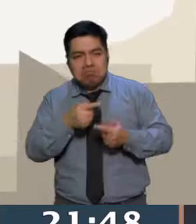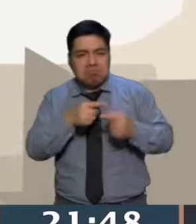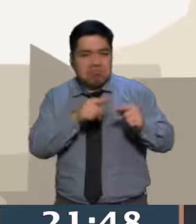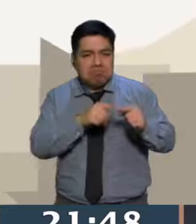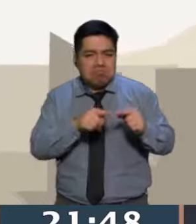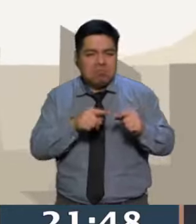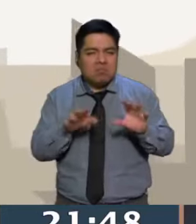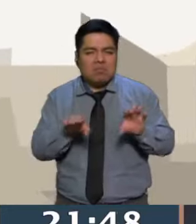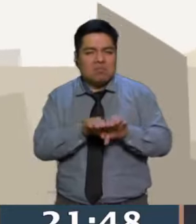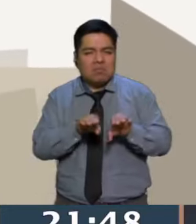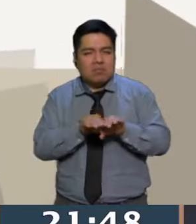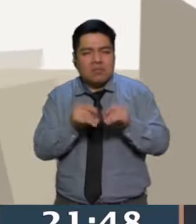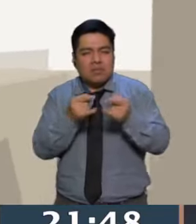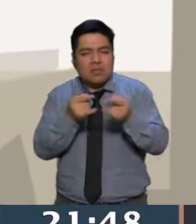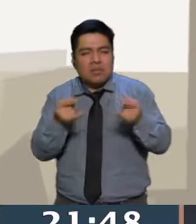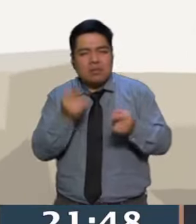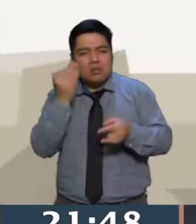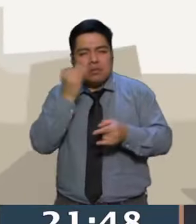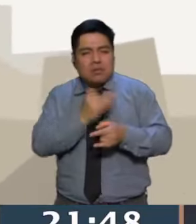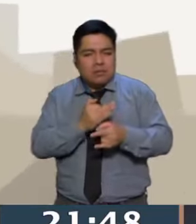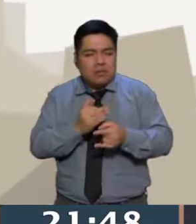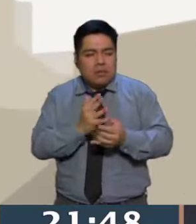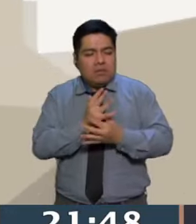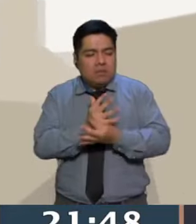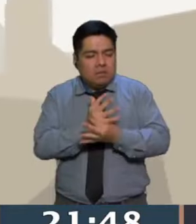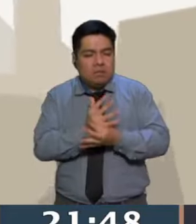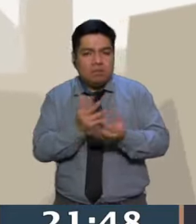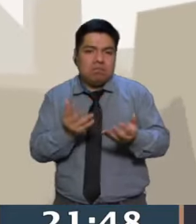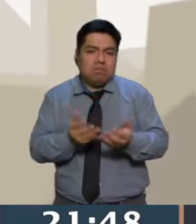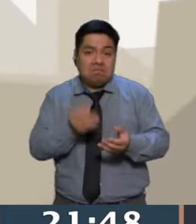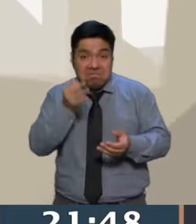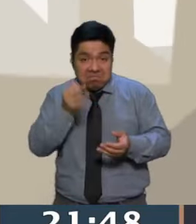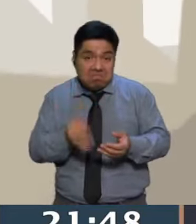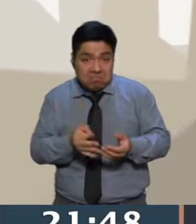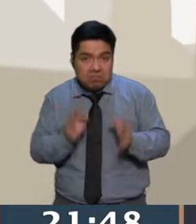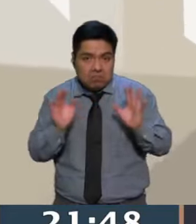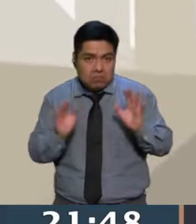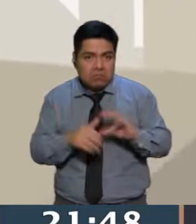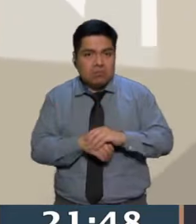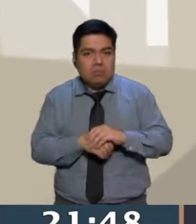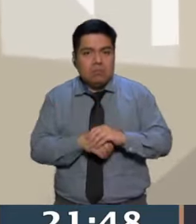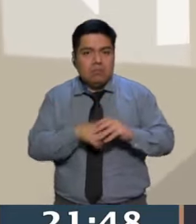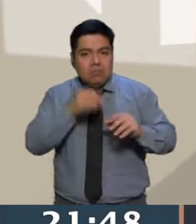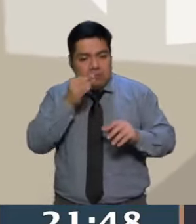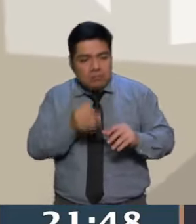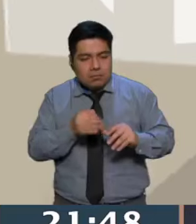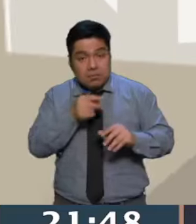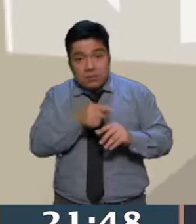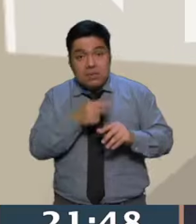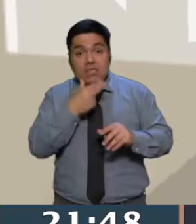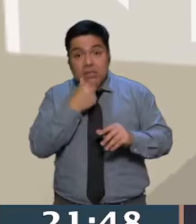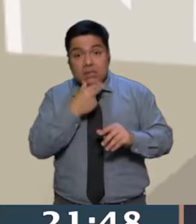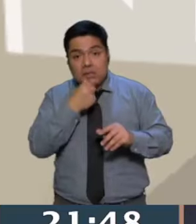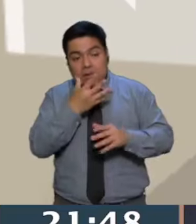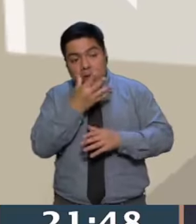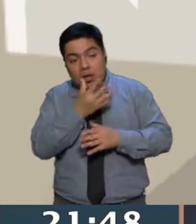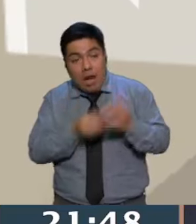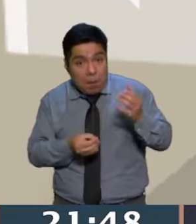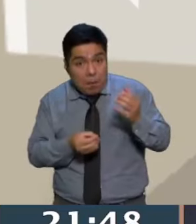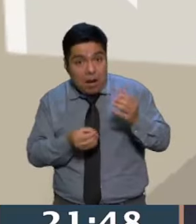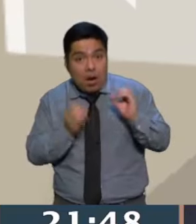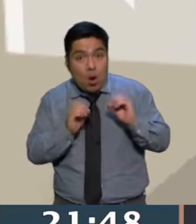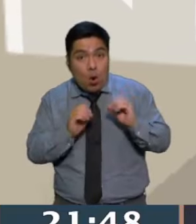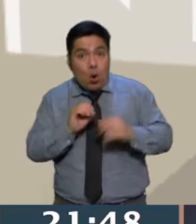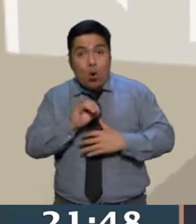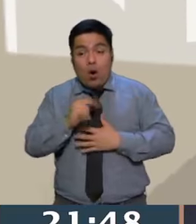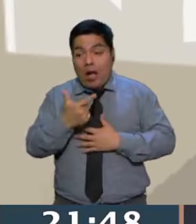existía una construcción de una narrativa en la que se afirmaba que iba a escapar o que lo